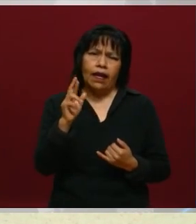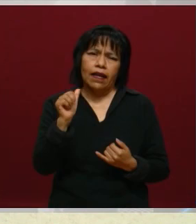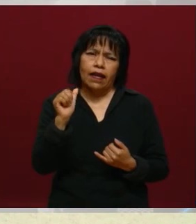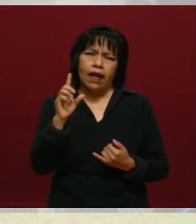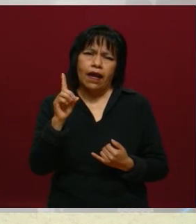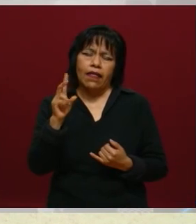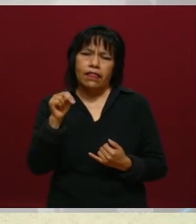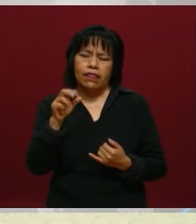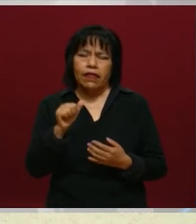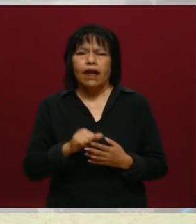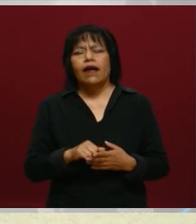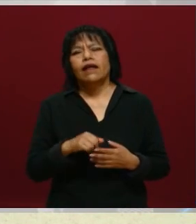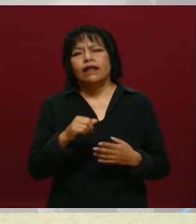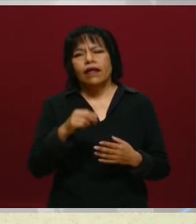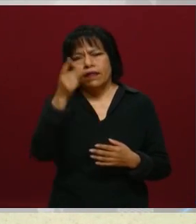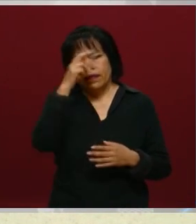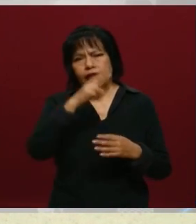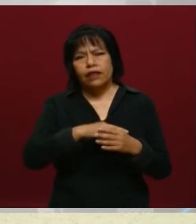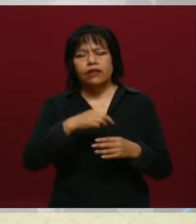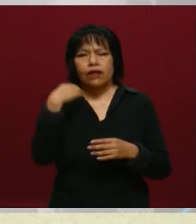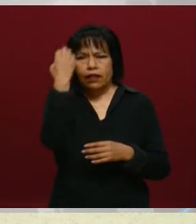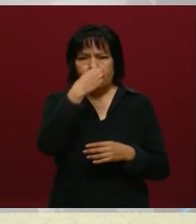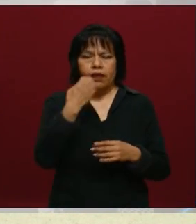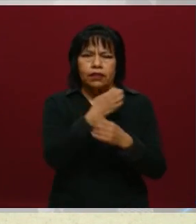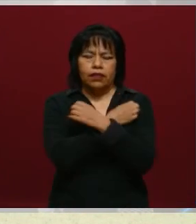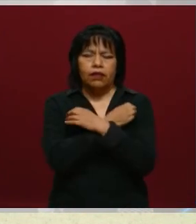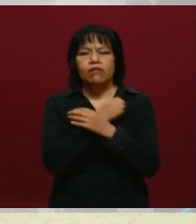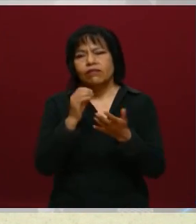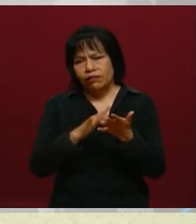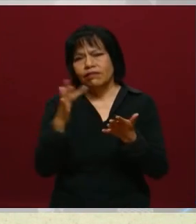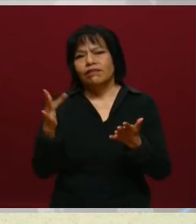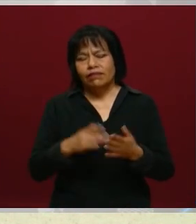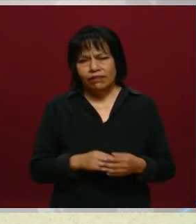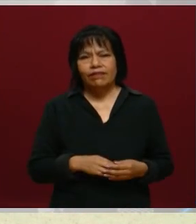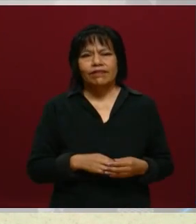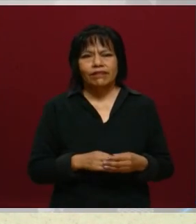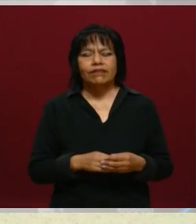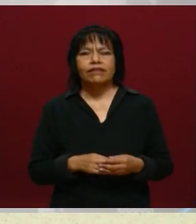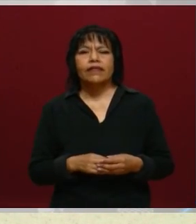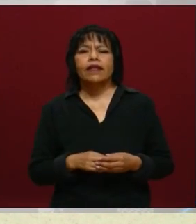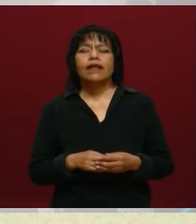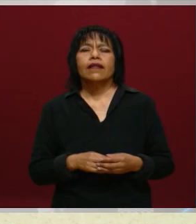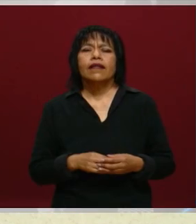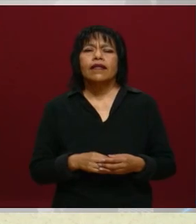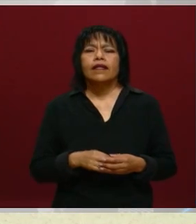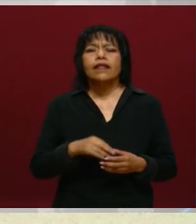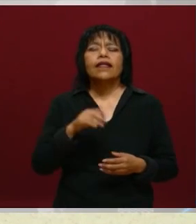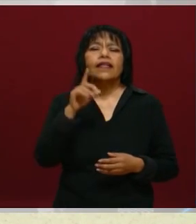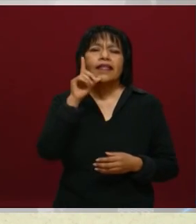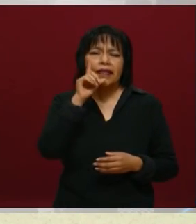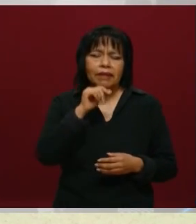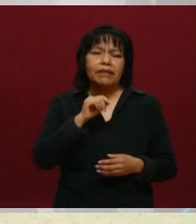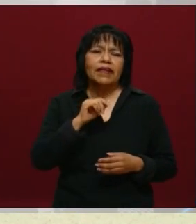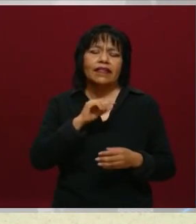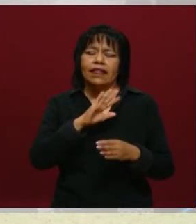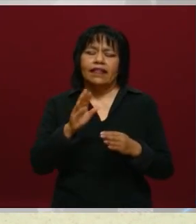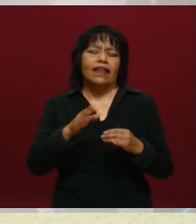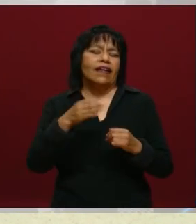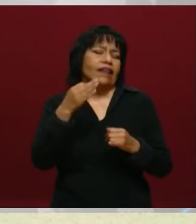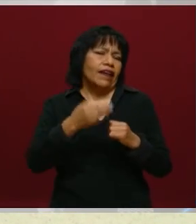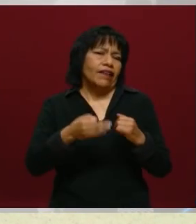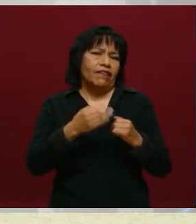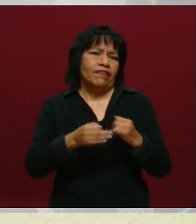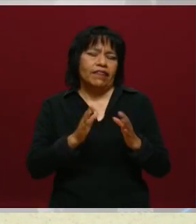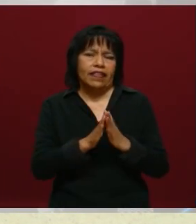ariadna martínez garcía directora de evaluación educativa muchas gracias gran ciencia mediana bueno pues se dará como la clausura de esta semana de